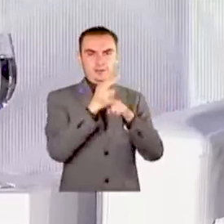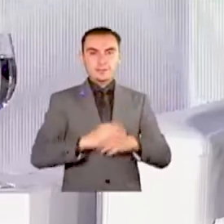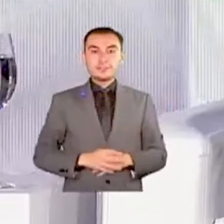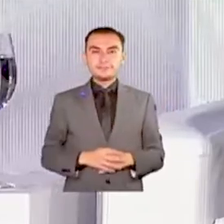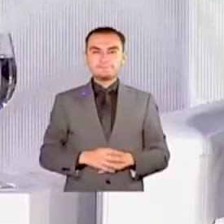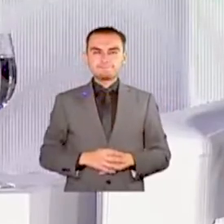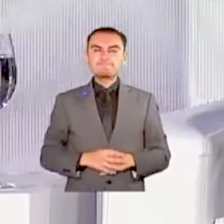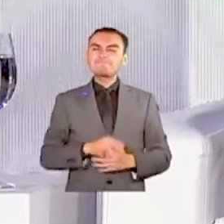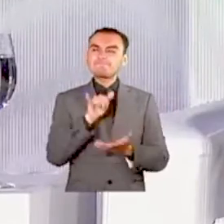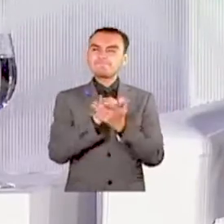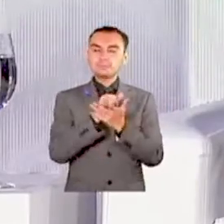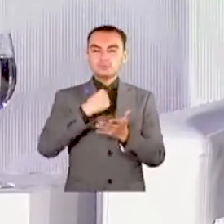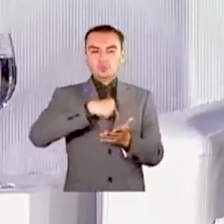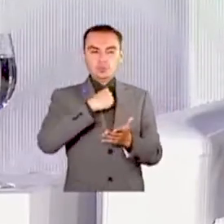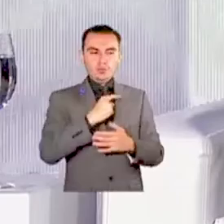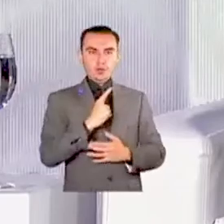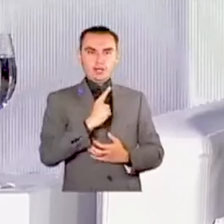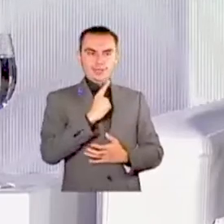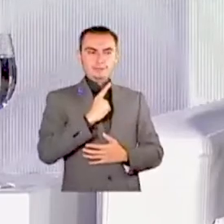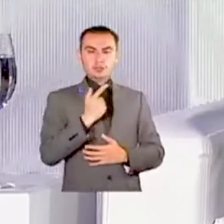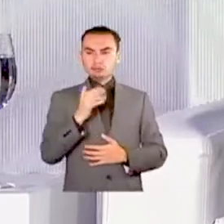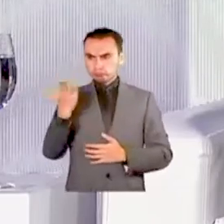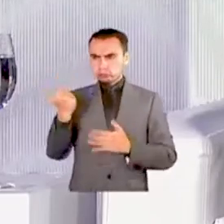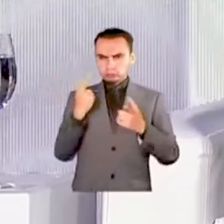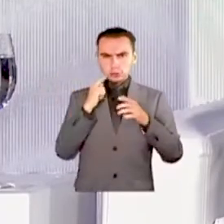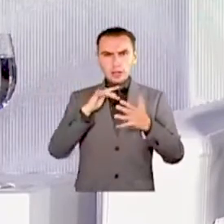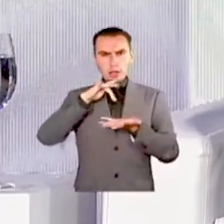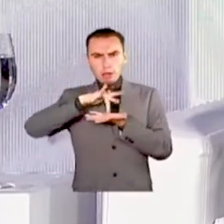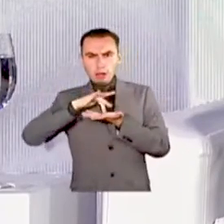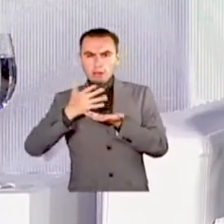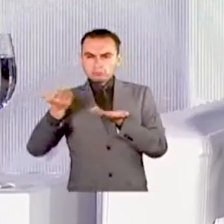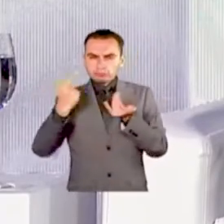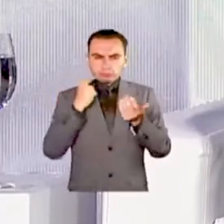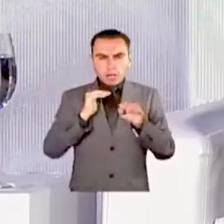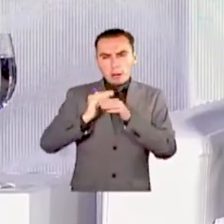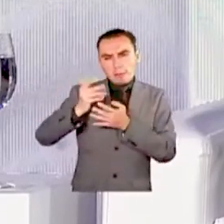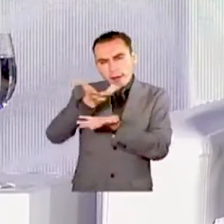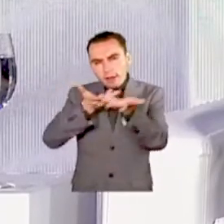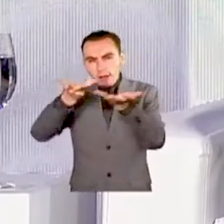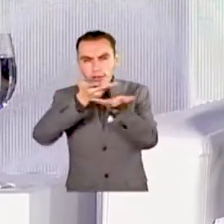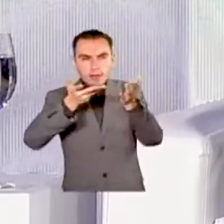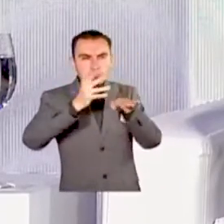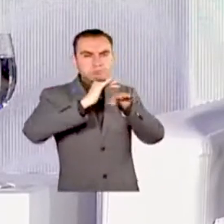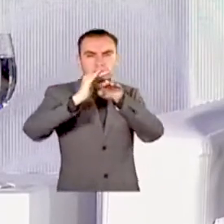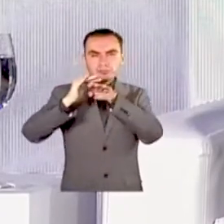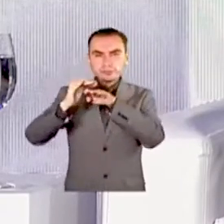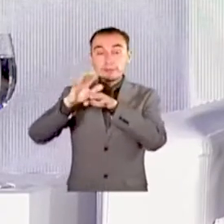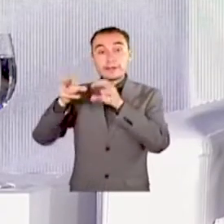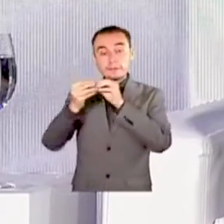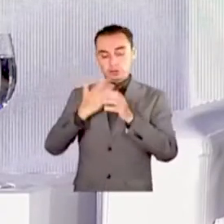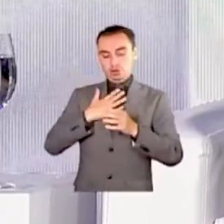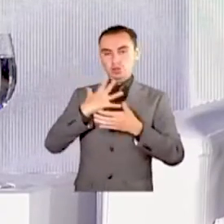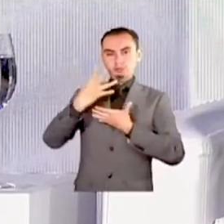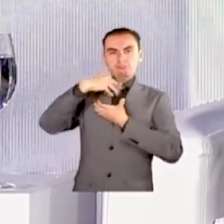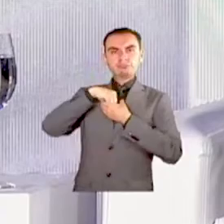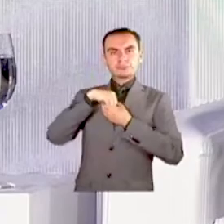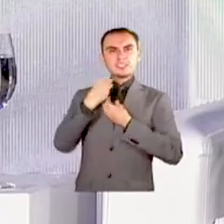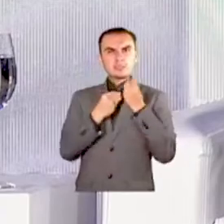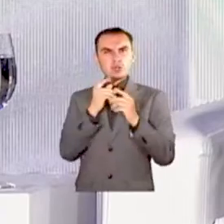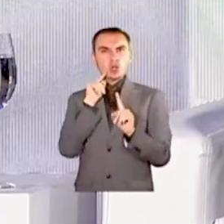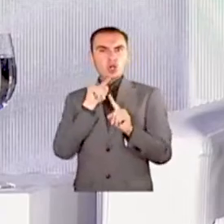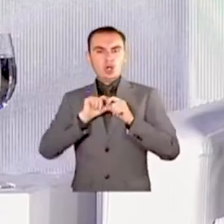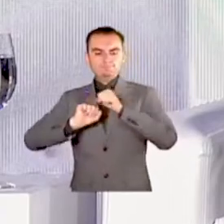igual sentido, hemos liderado espacios para socializar ese mecanismo articulador y a nivel interno, el trabajo se ha centrado